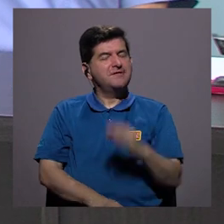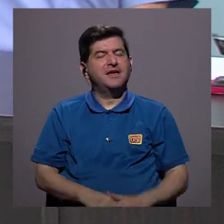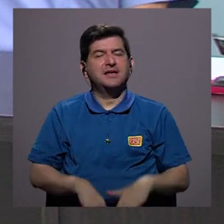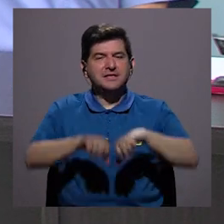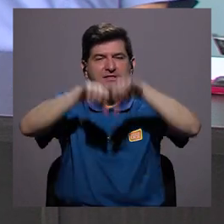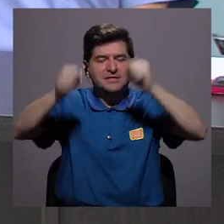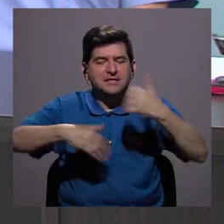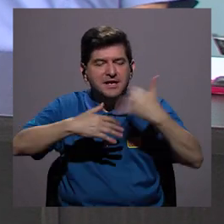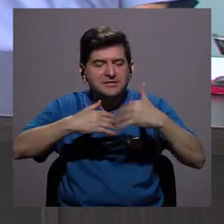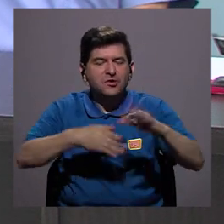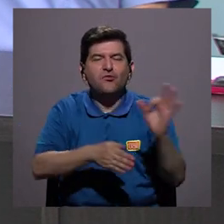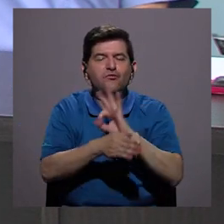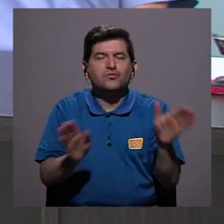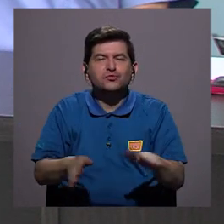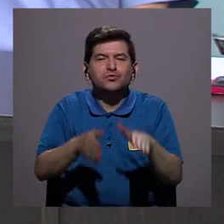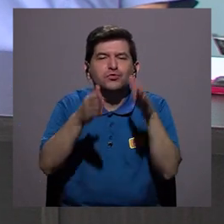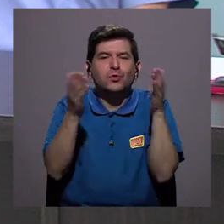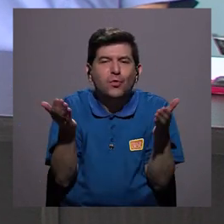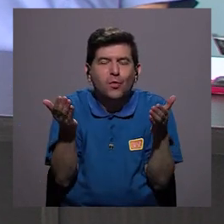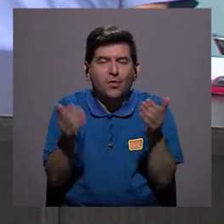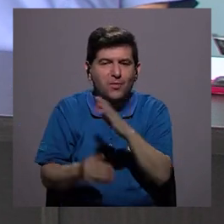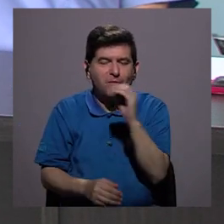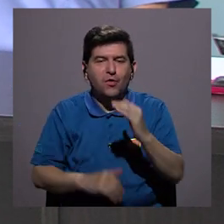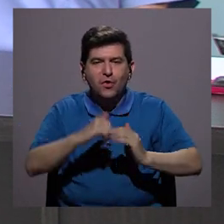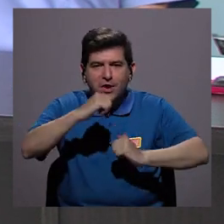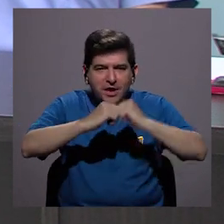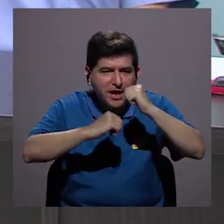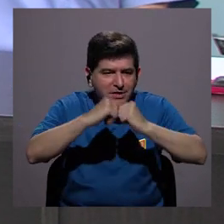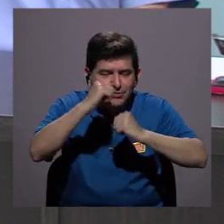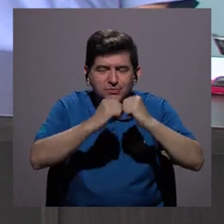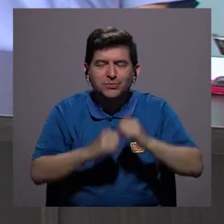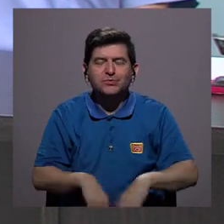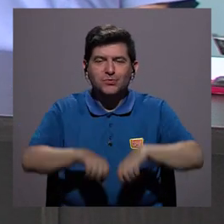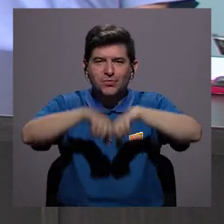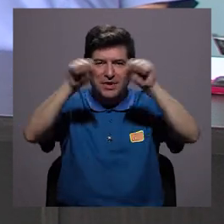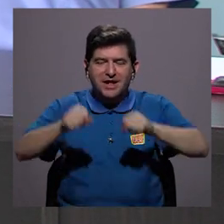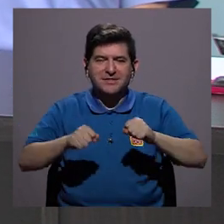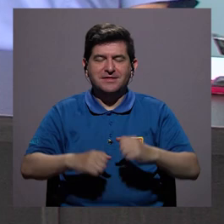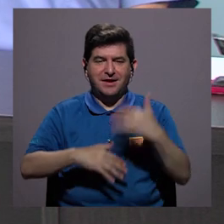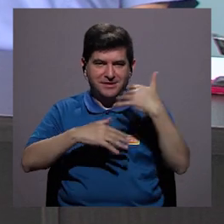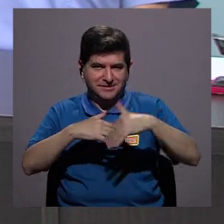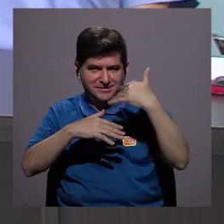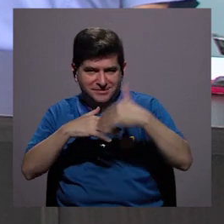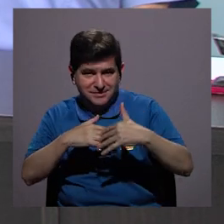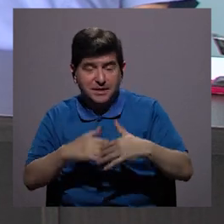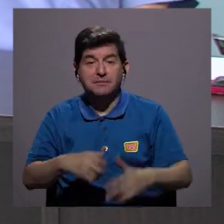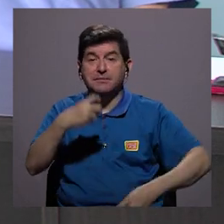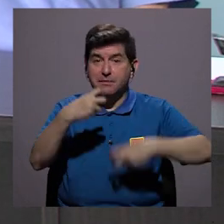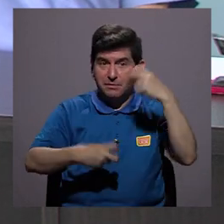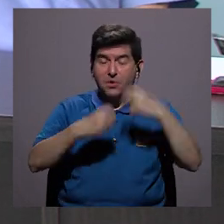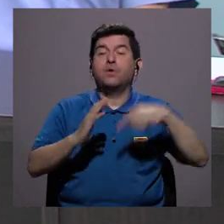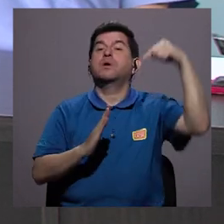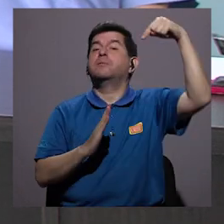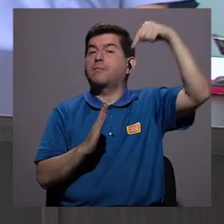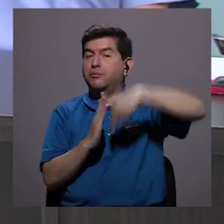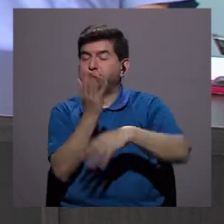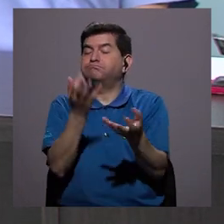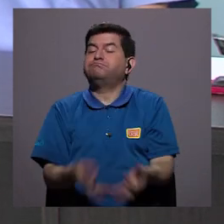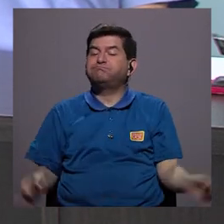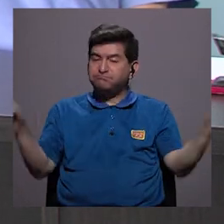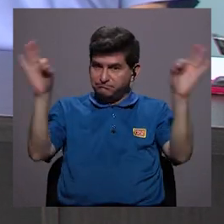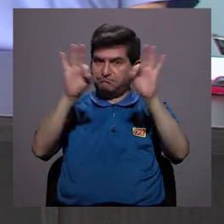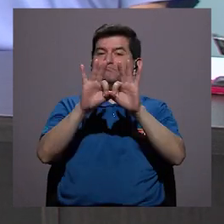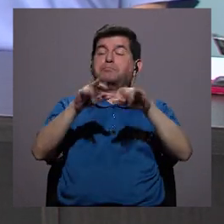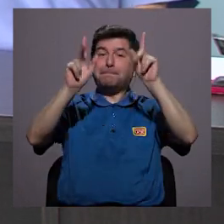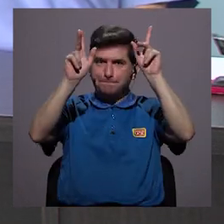de circulación, cómo funciona y cómo está construida todo el sistema venoso, porque tiene complicaciones serias e